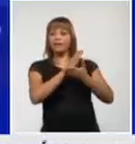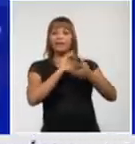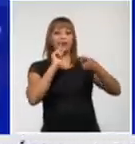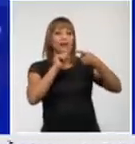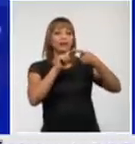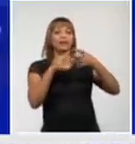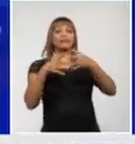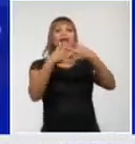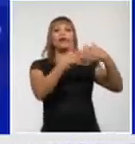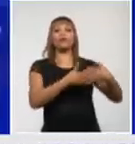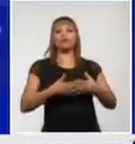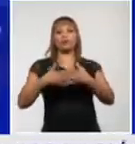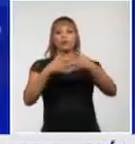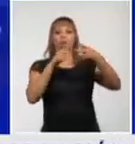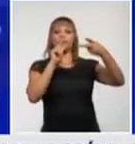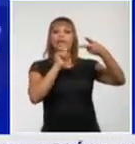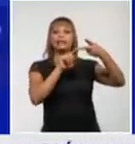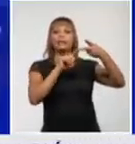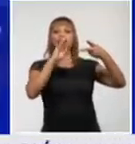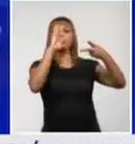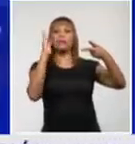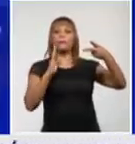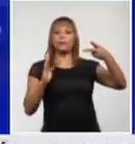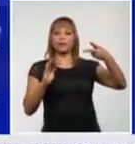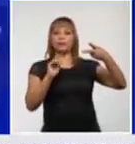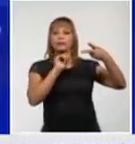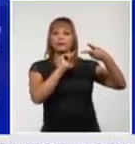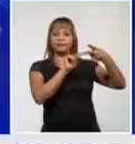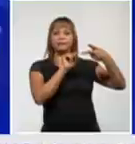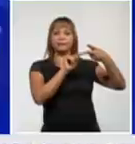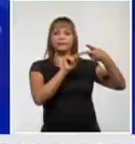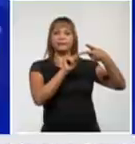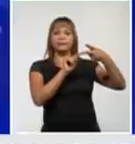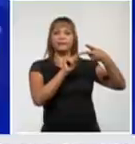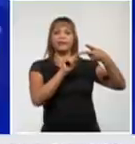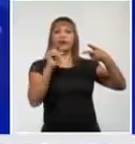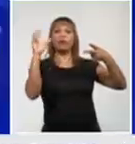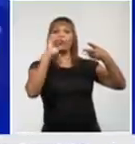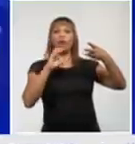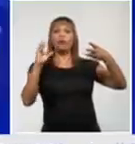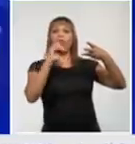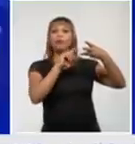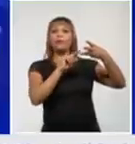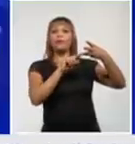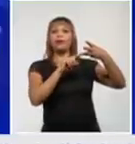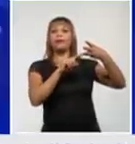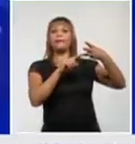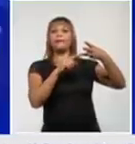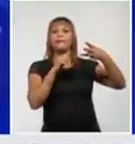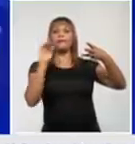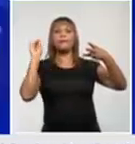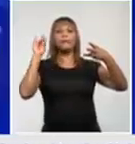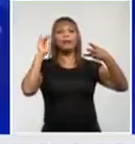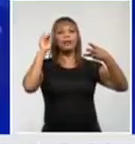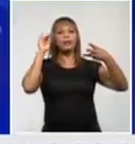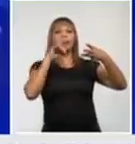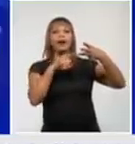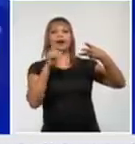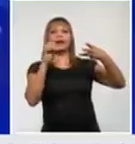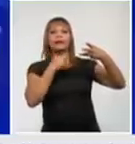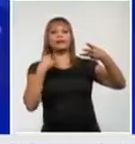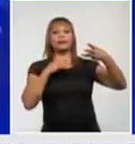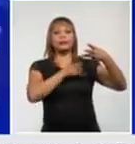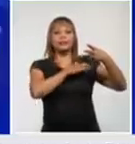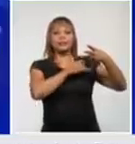lugar, Brasil en segundo lugar, Colombia, Perú, Argentina, México, Chile,